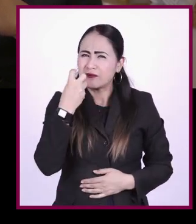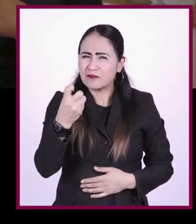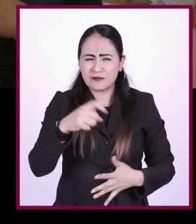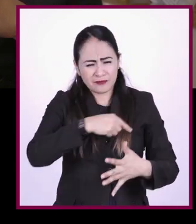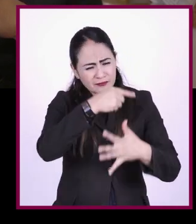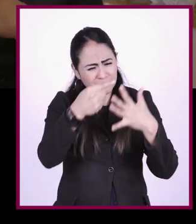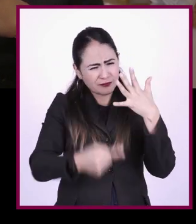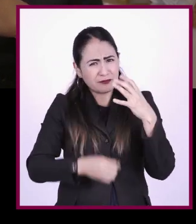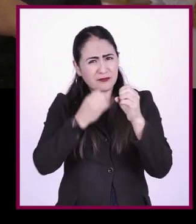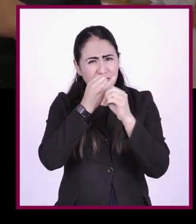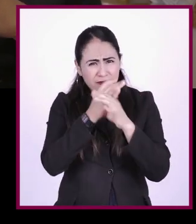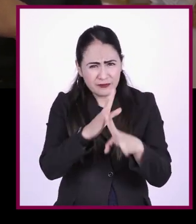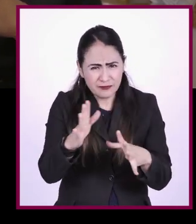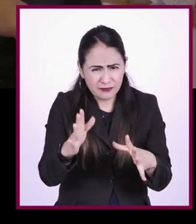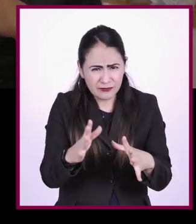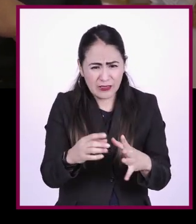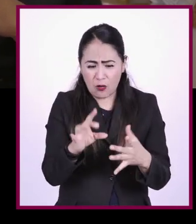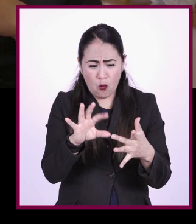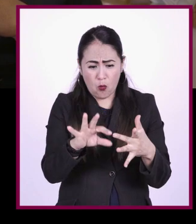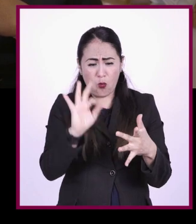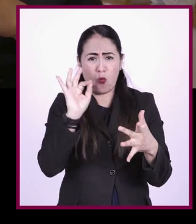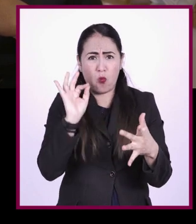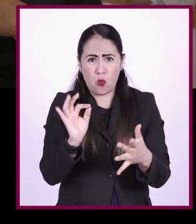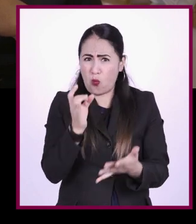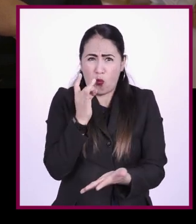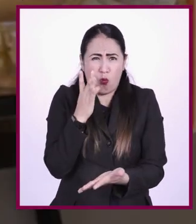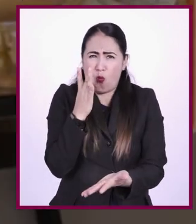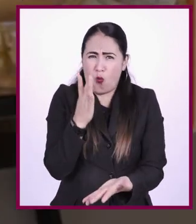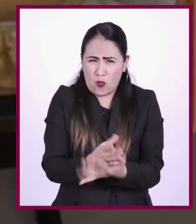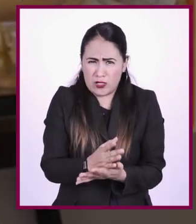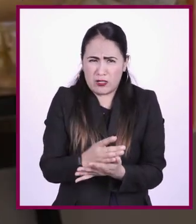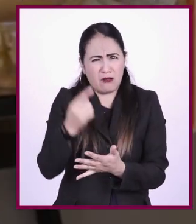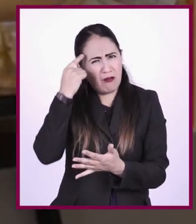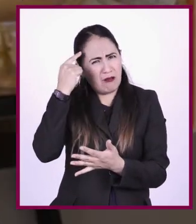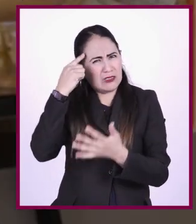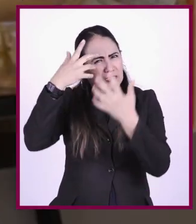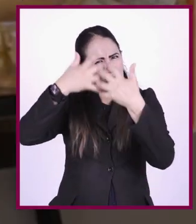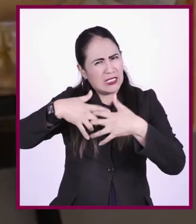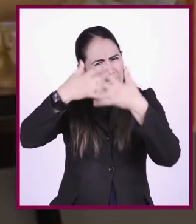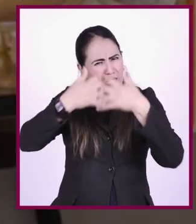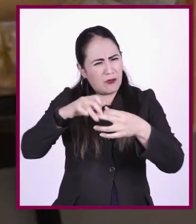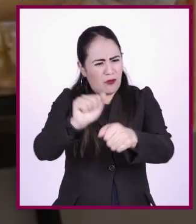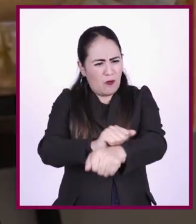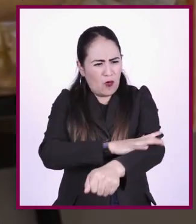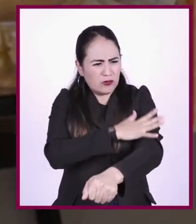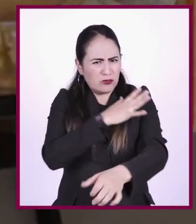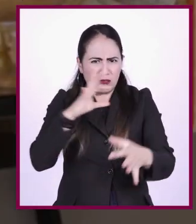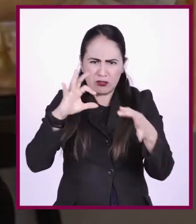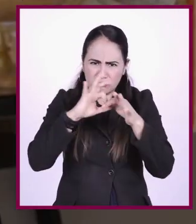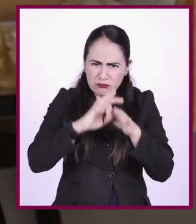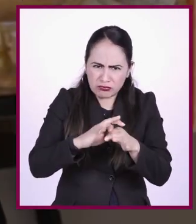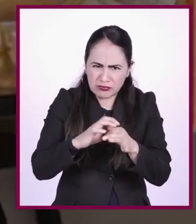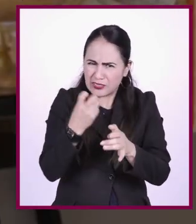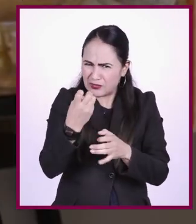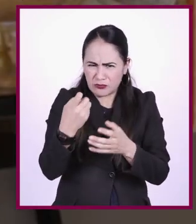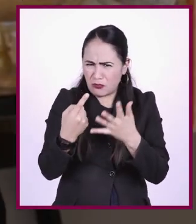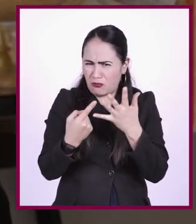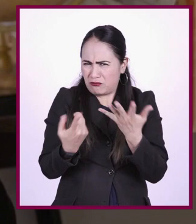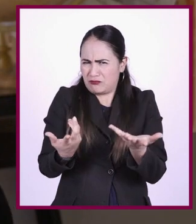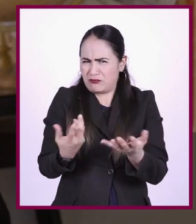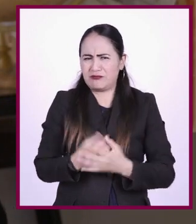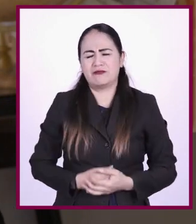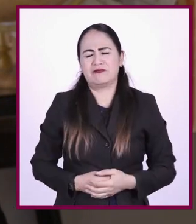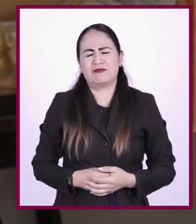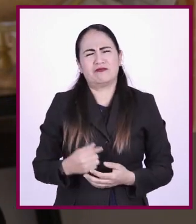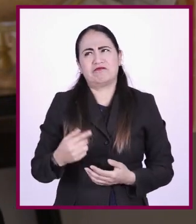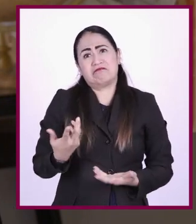dijo Agatha sobre cómo funciona nuestro cerebro con las emociones? Nope. Bueno, no sé, pero eso fue lo